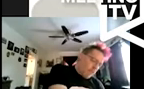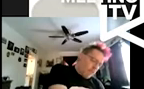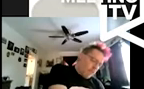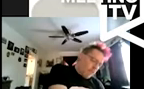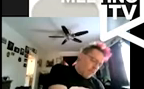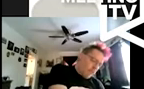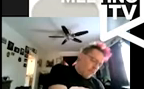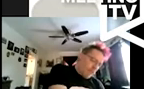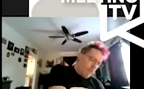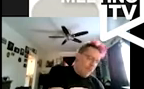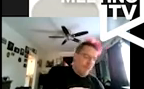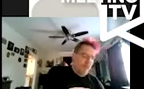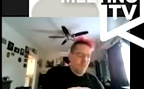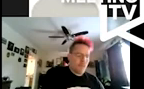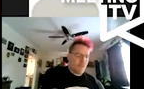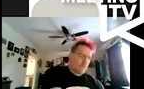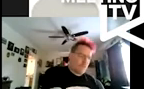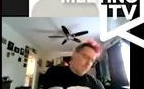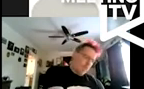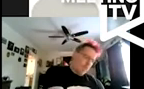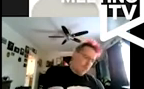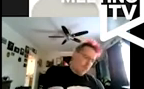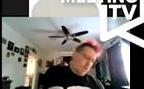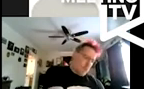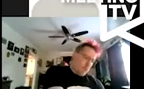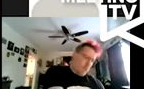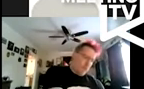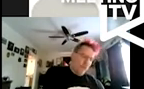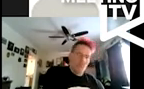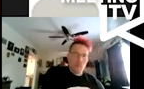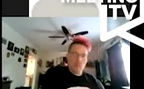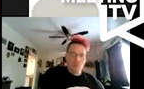alguna pregunta porque vamos a avanzar de nuevo